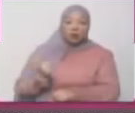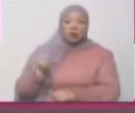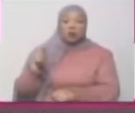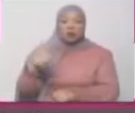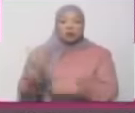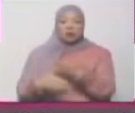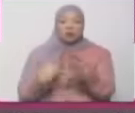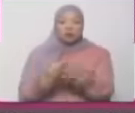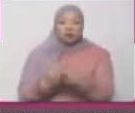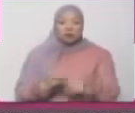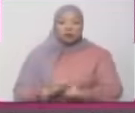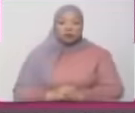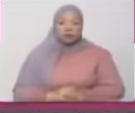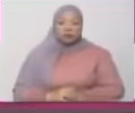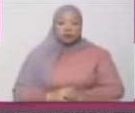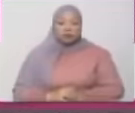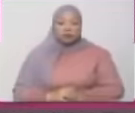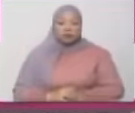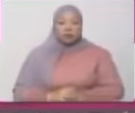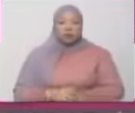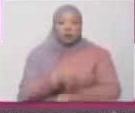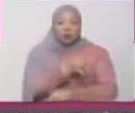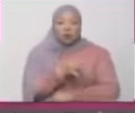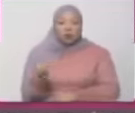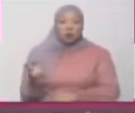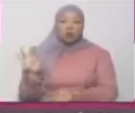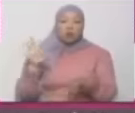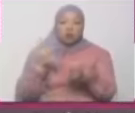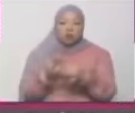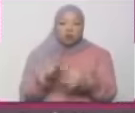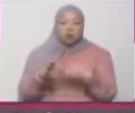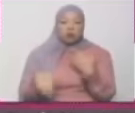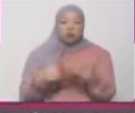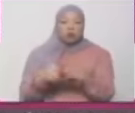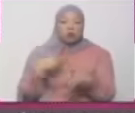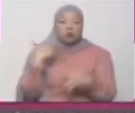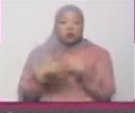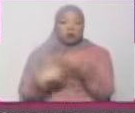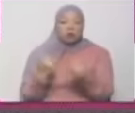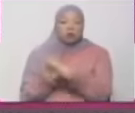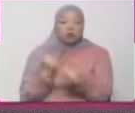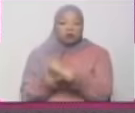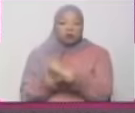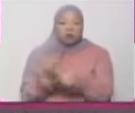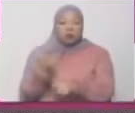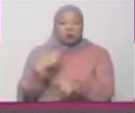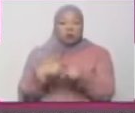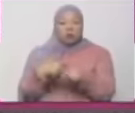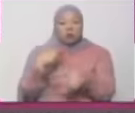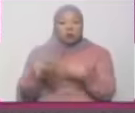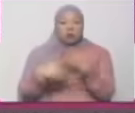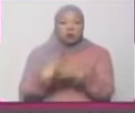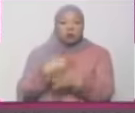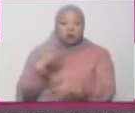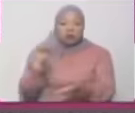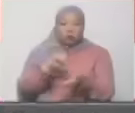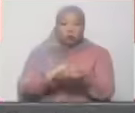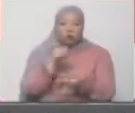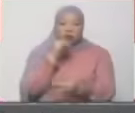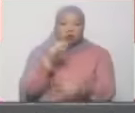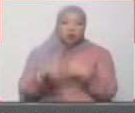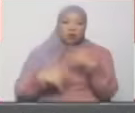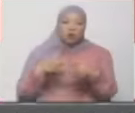lugar, la correcta distribución, mantenimiento y recuperación de